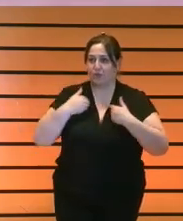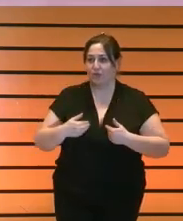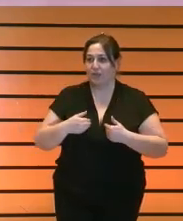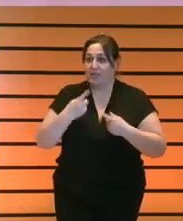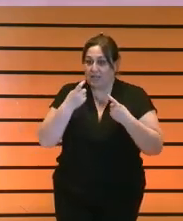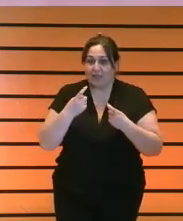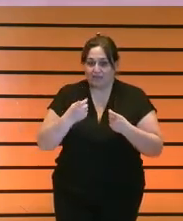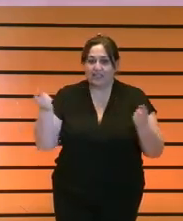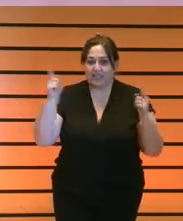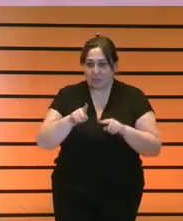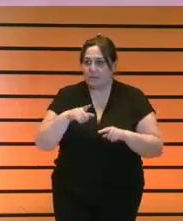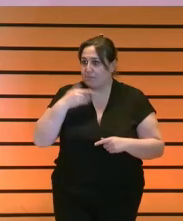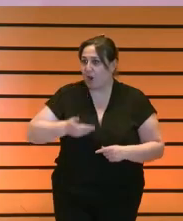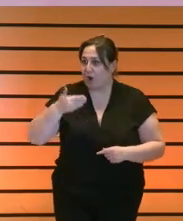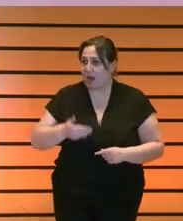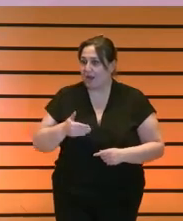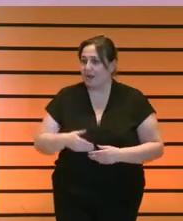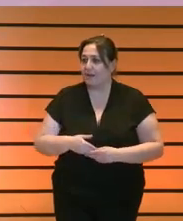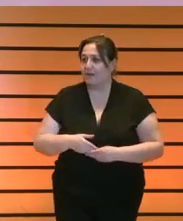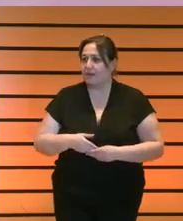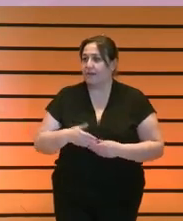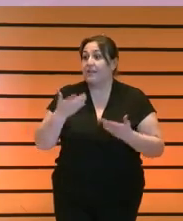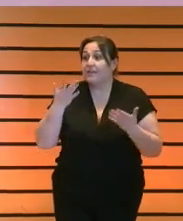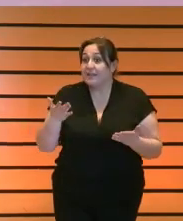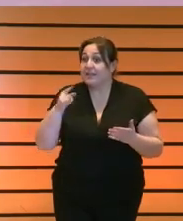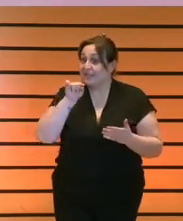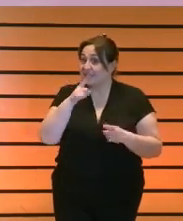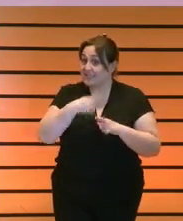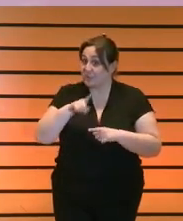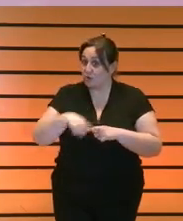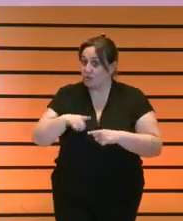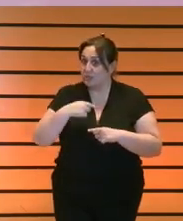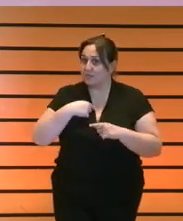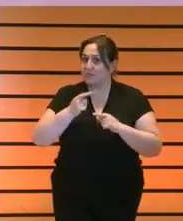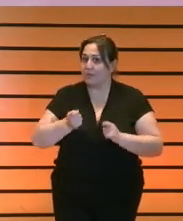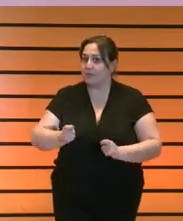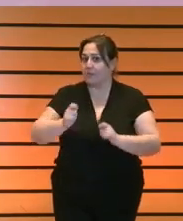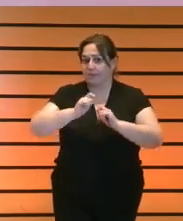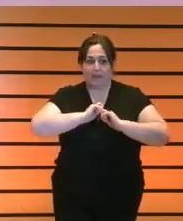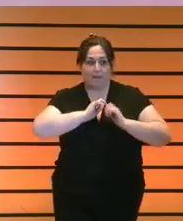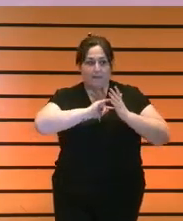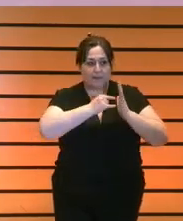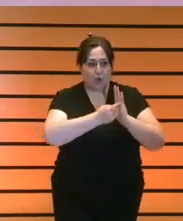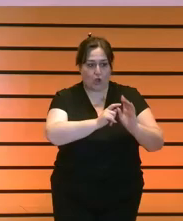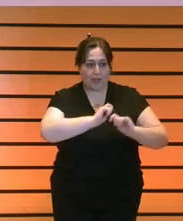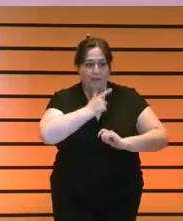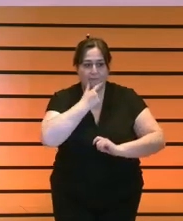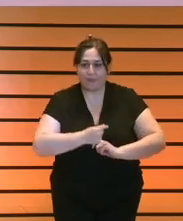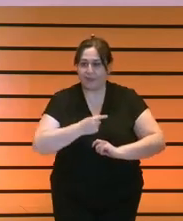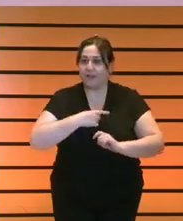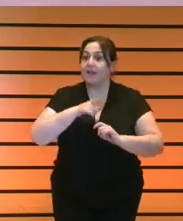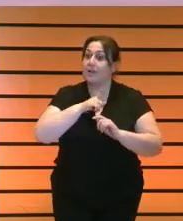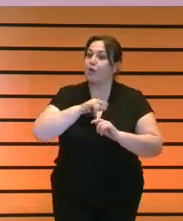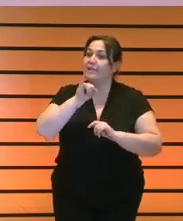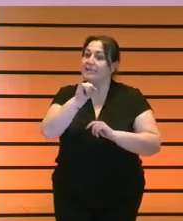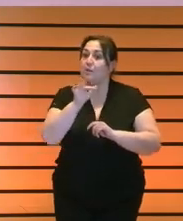y que tenemos que también poner en valor e imbricar con todas esas cosas que nos facilita la tecnología o el desarrollo, la I+D.